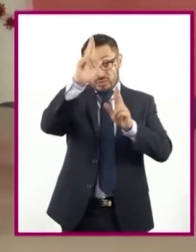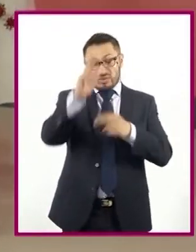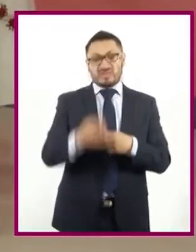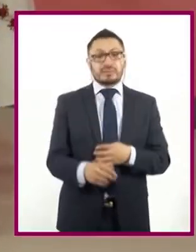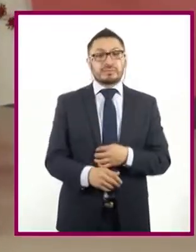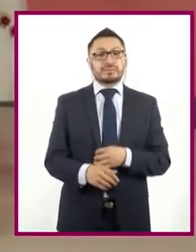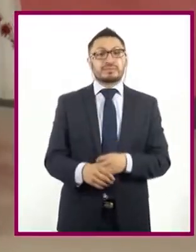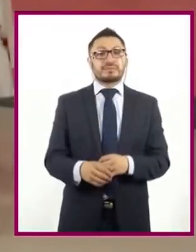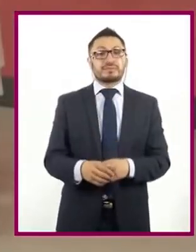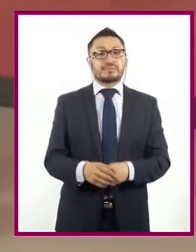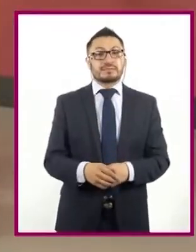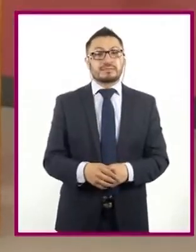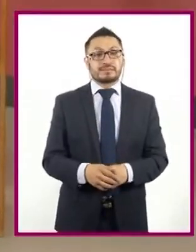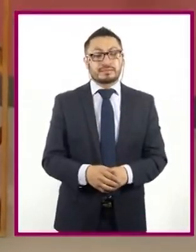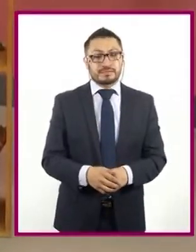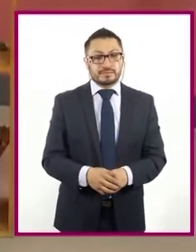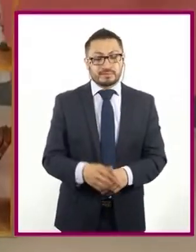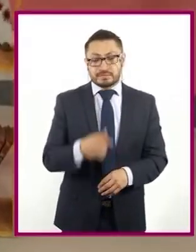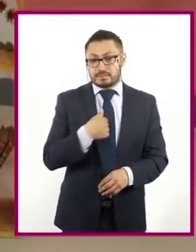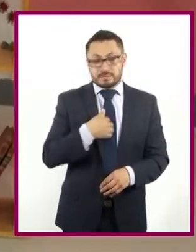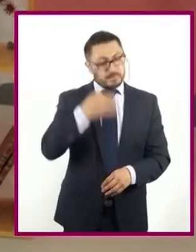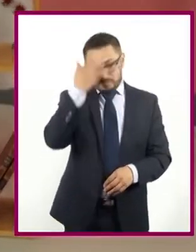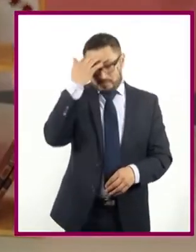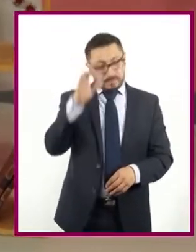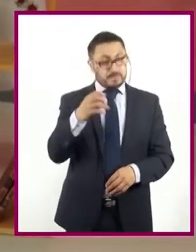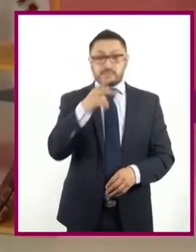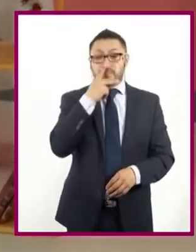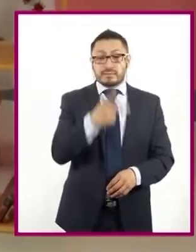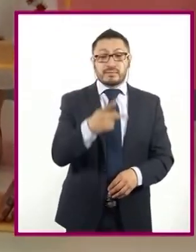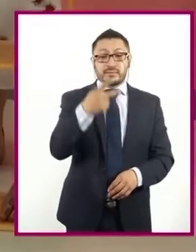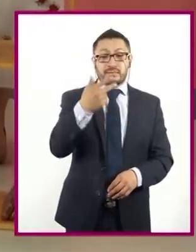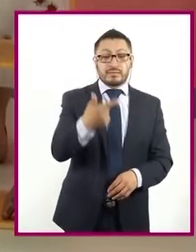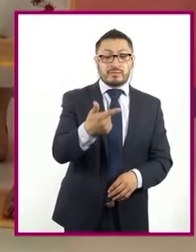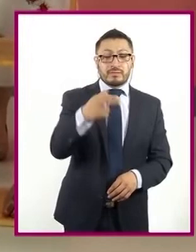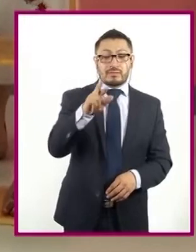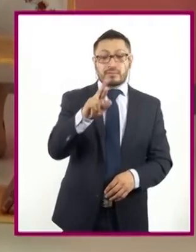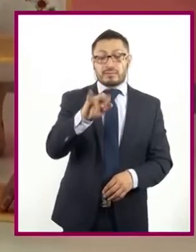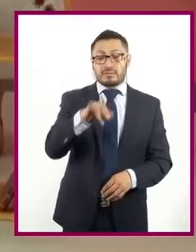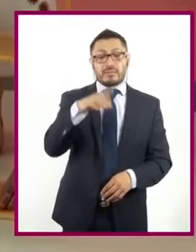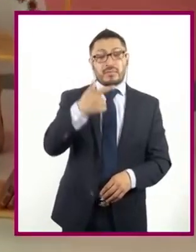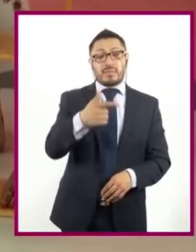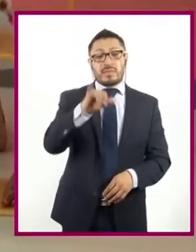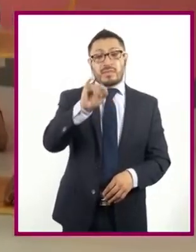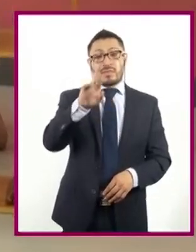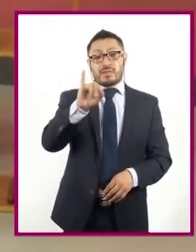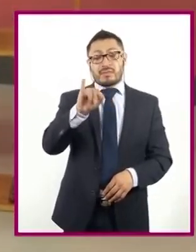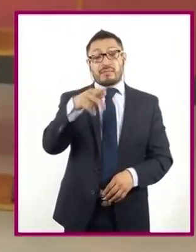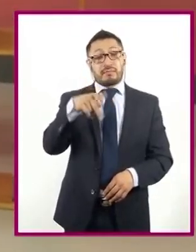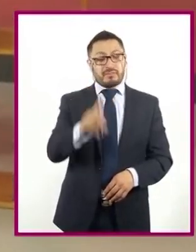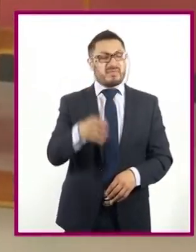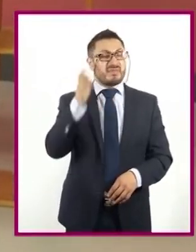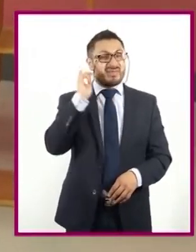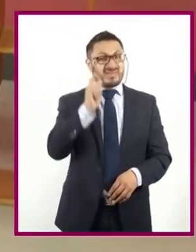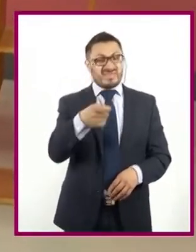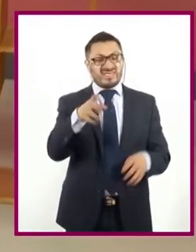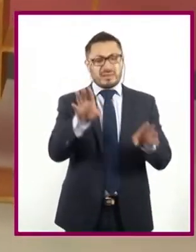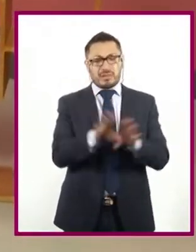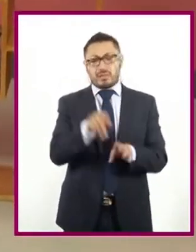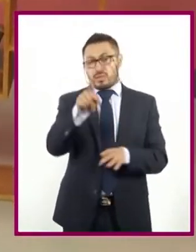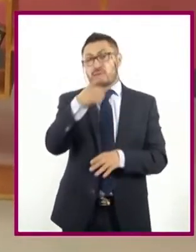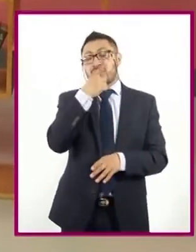Bueno, no conozco la palabra guiri, pero su sonido y el que